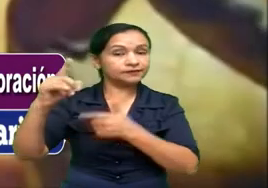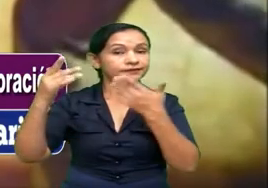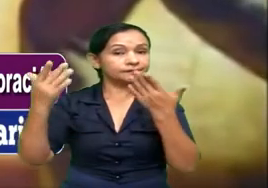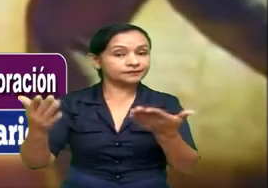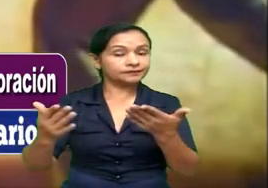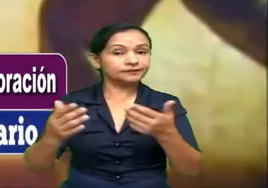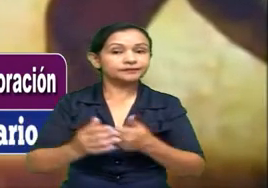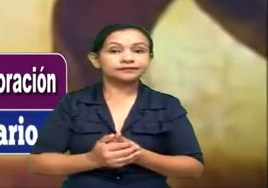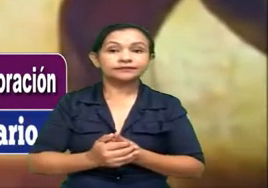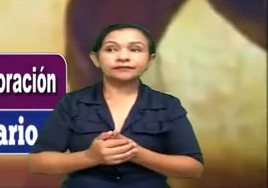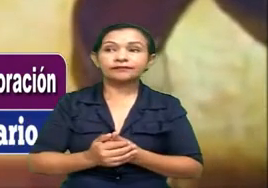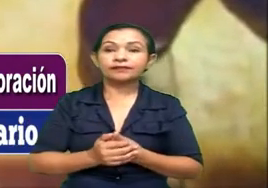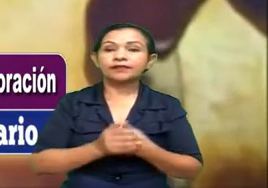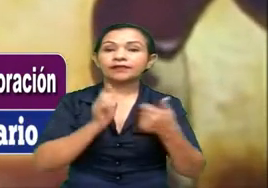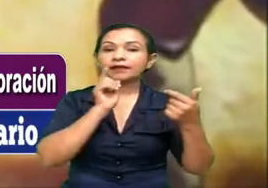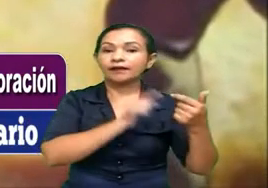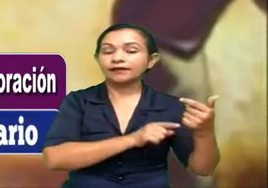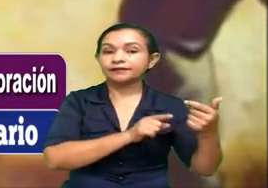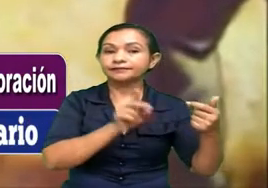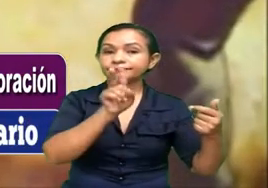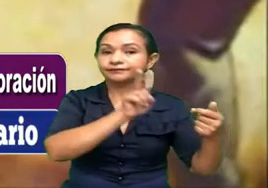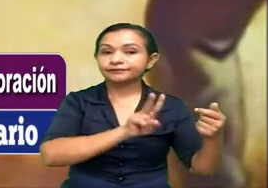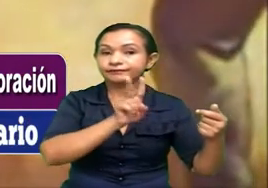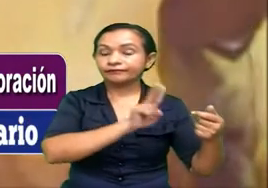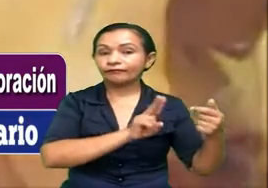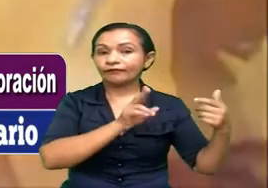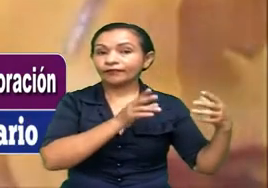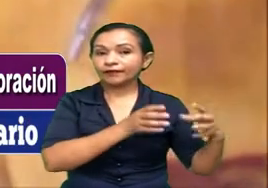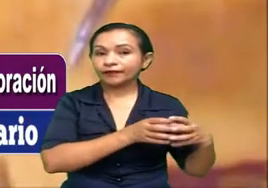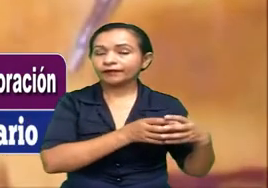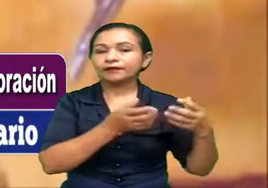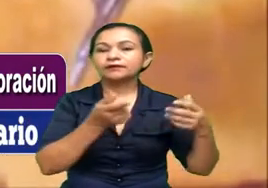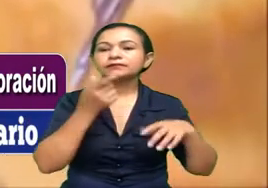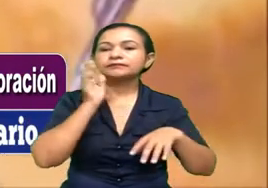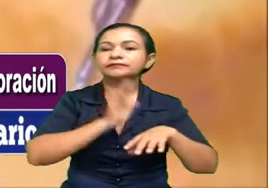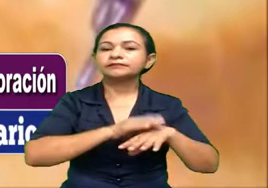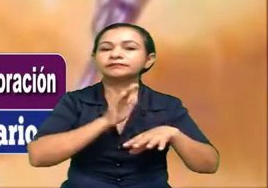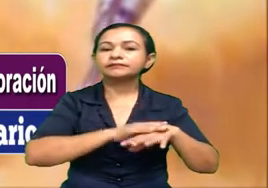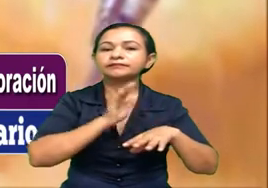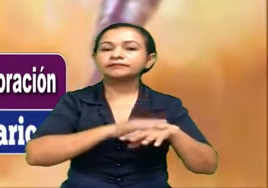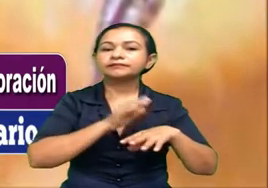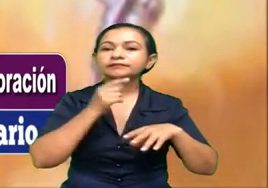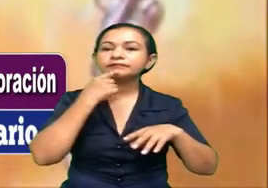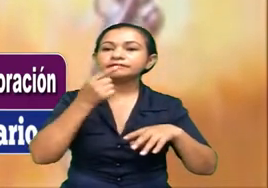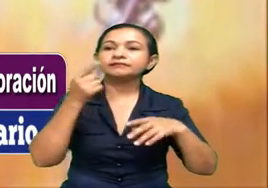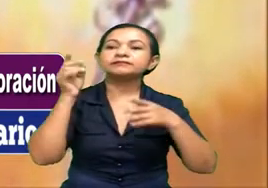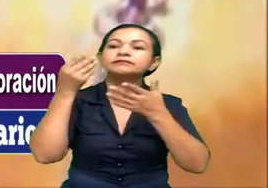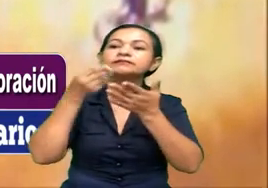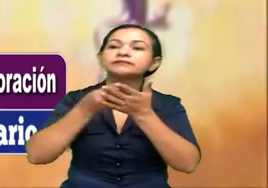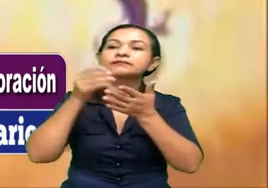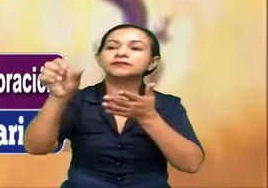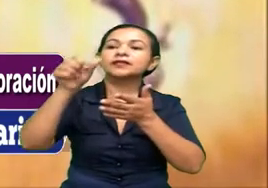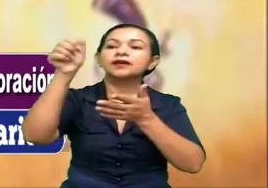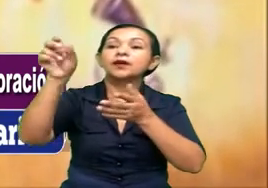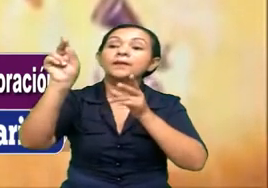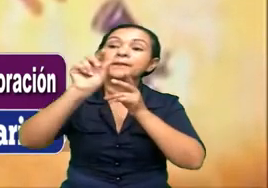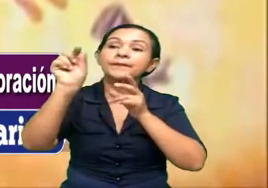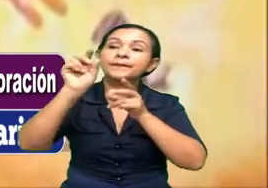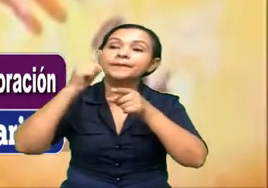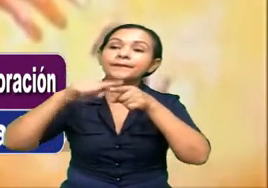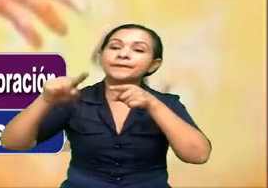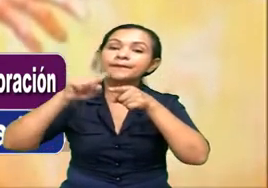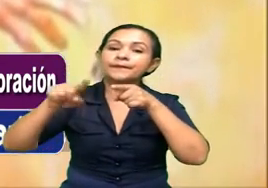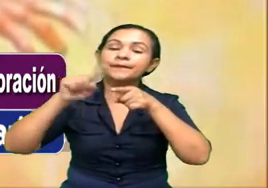los democráticos contratan mercenarios internacionales a través